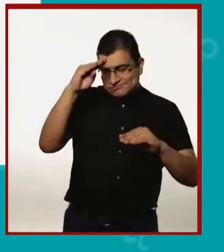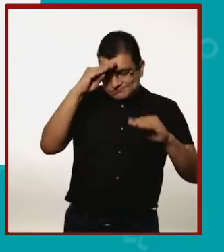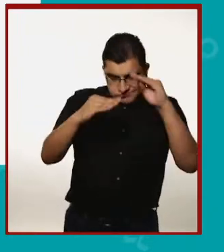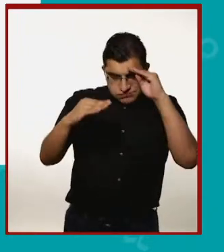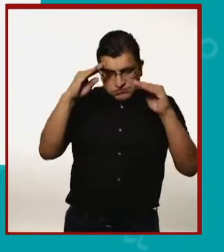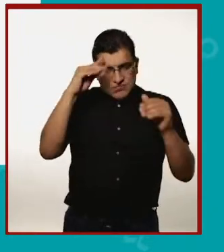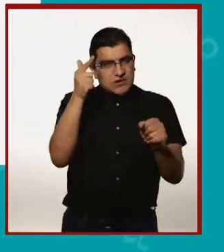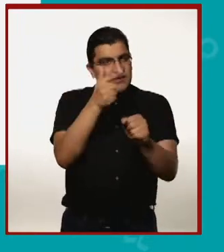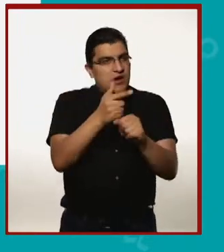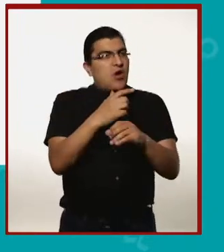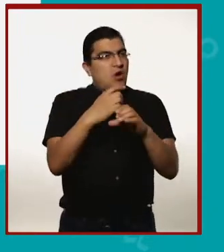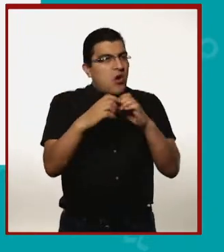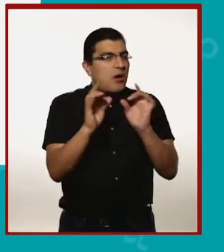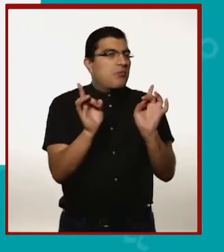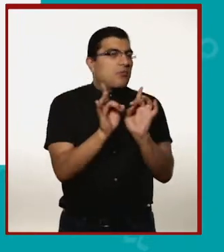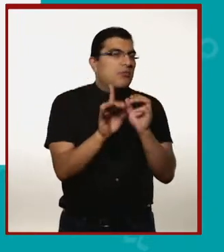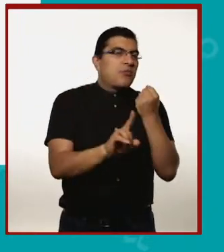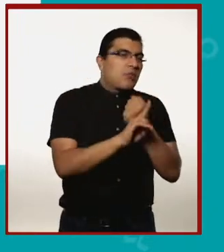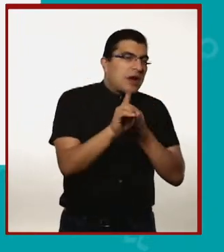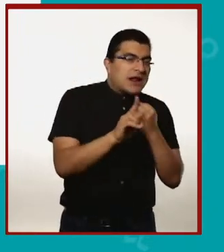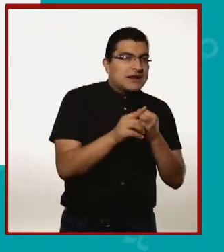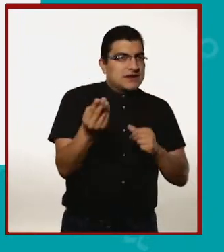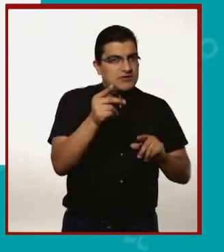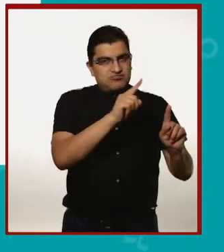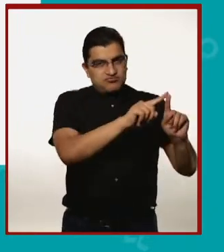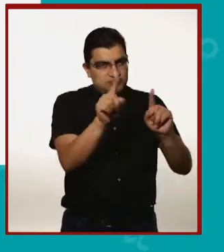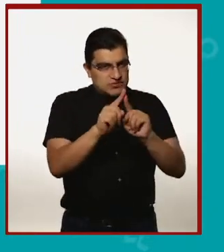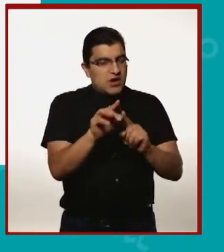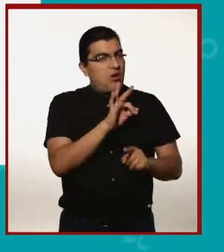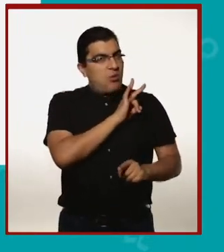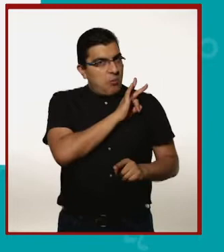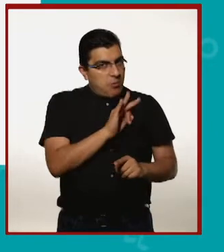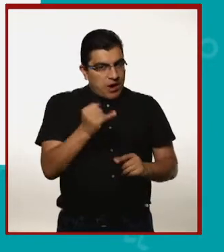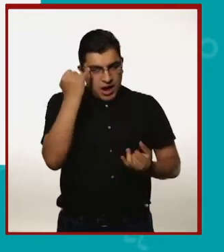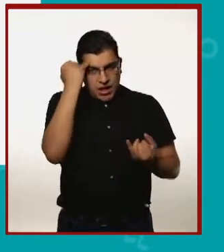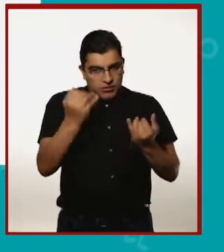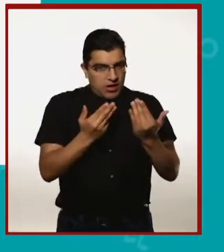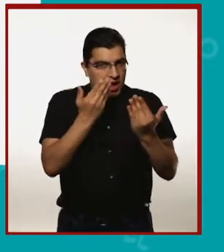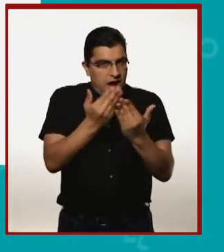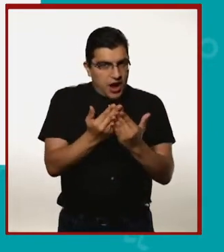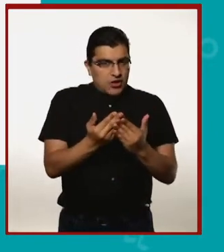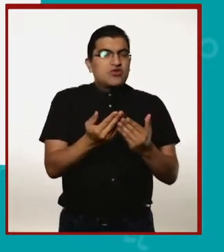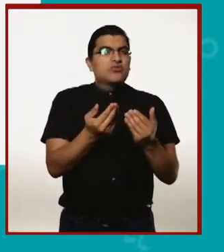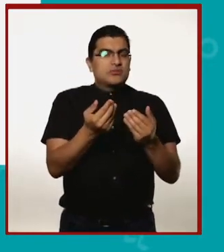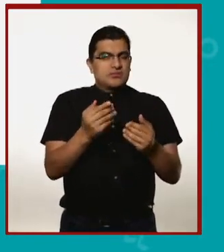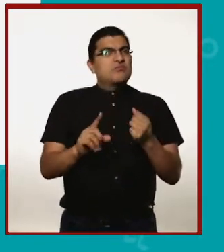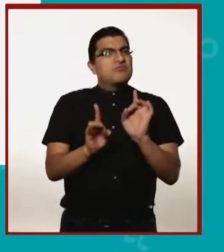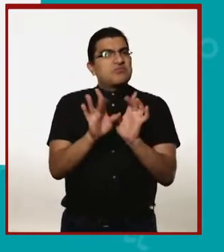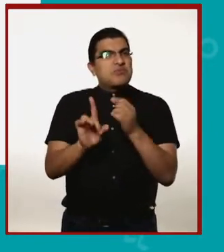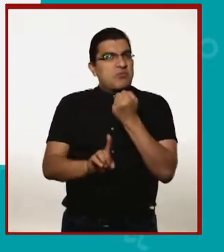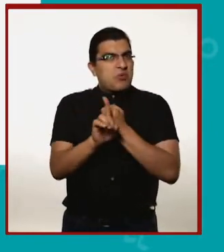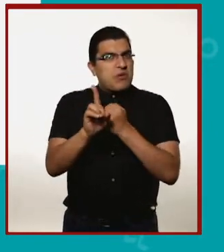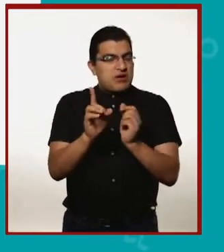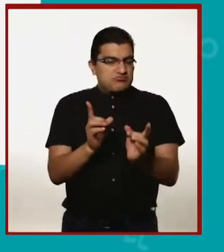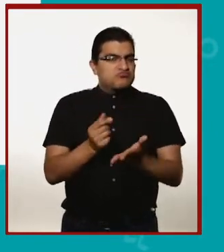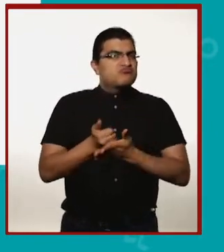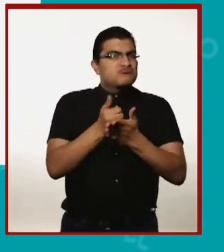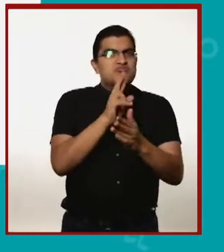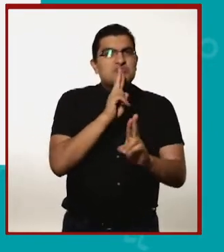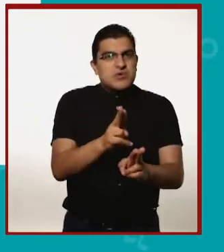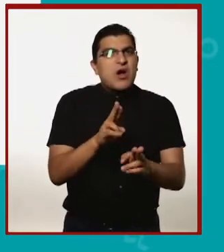analicen e identifiquen problemas y necesidades, que sean capaces de proponer soluciones mediante